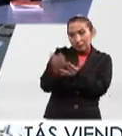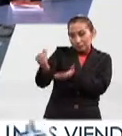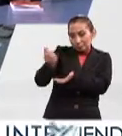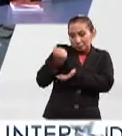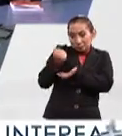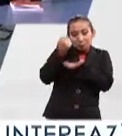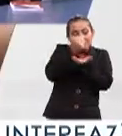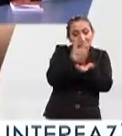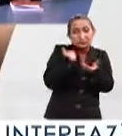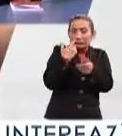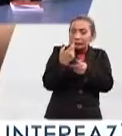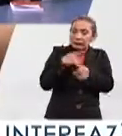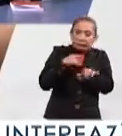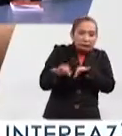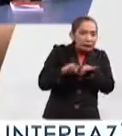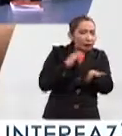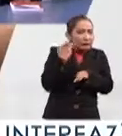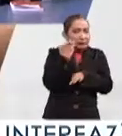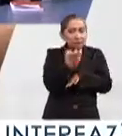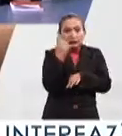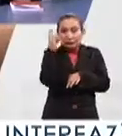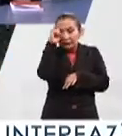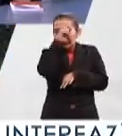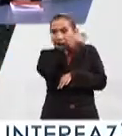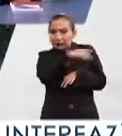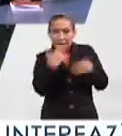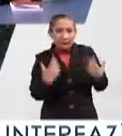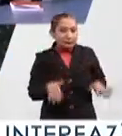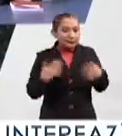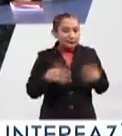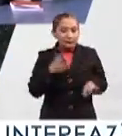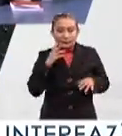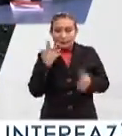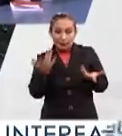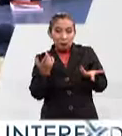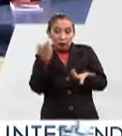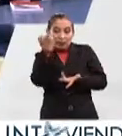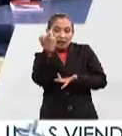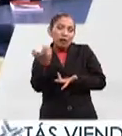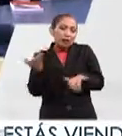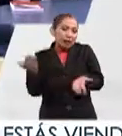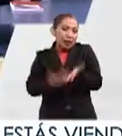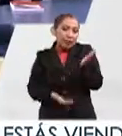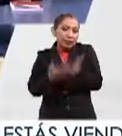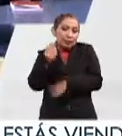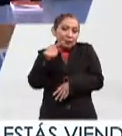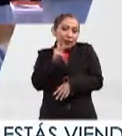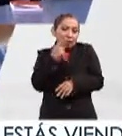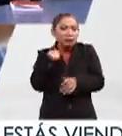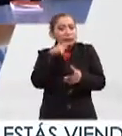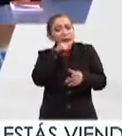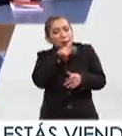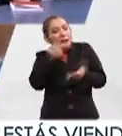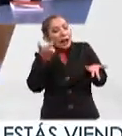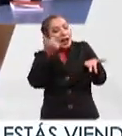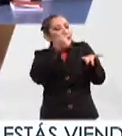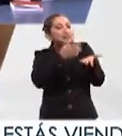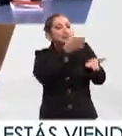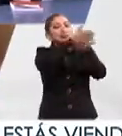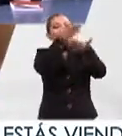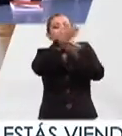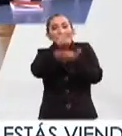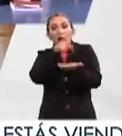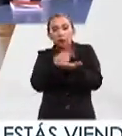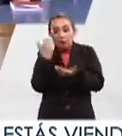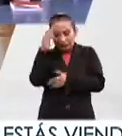Pública. Entonces es un reto a todas luces presupuestal, sí, pero también operativo. Y eso nos